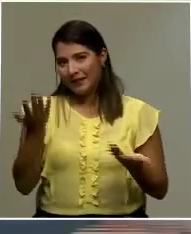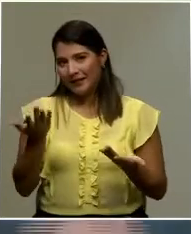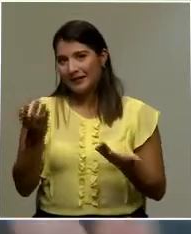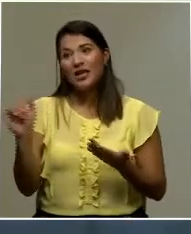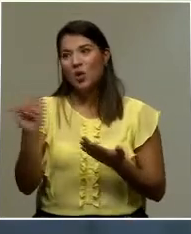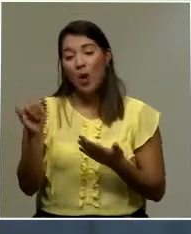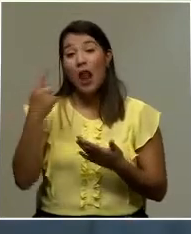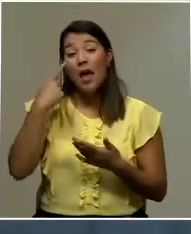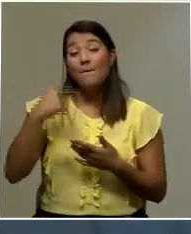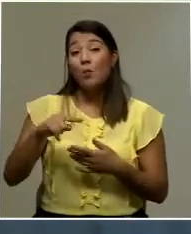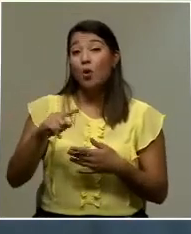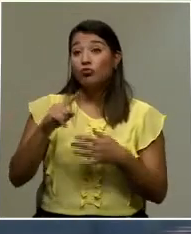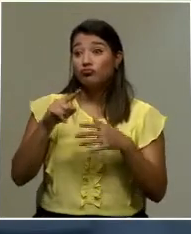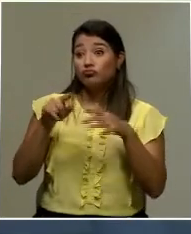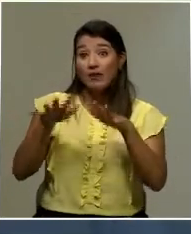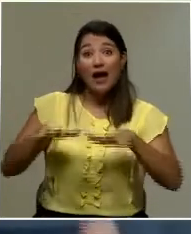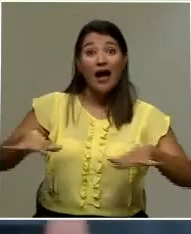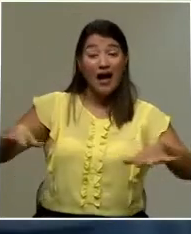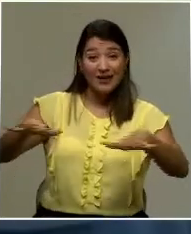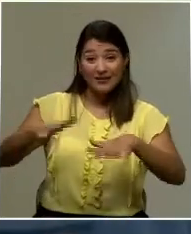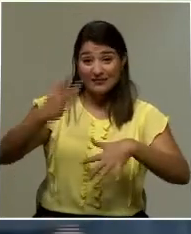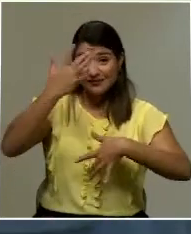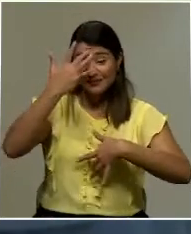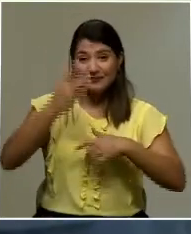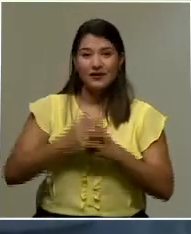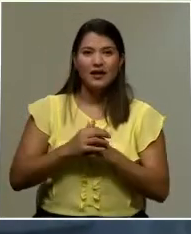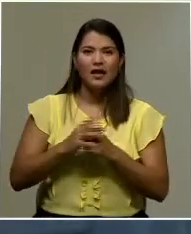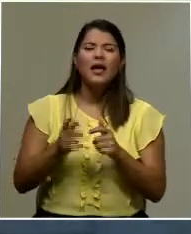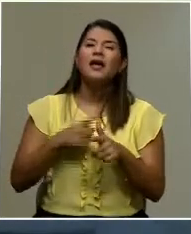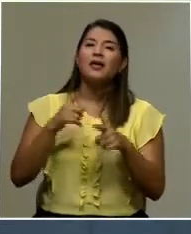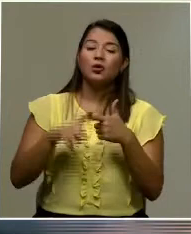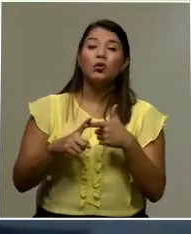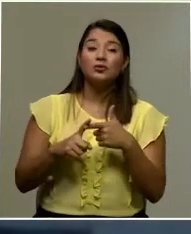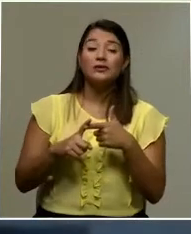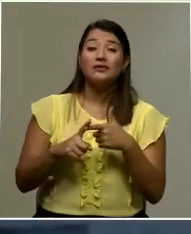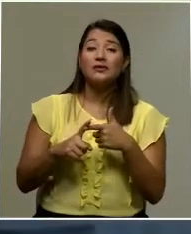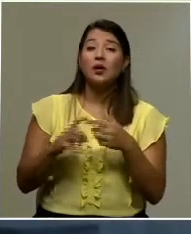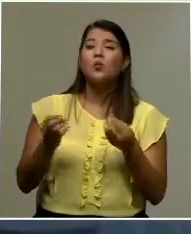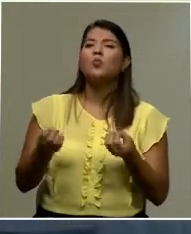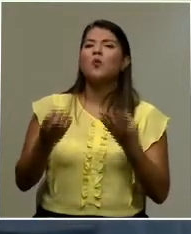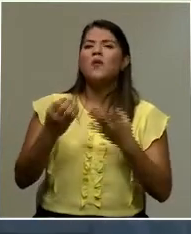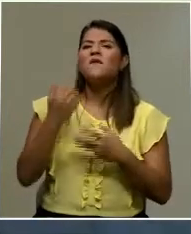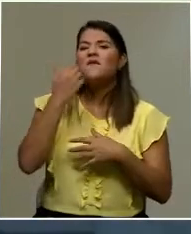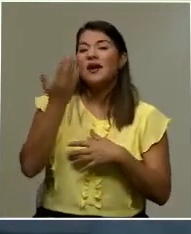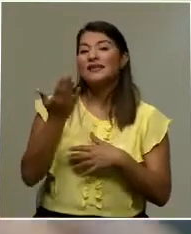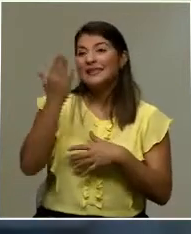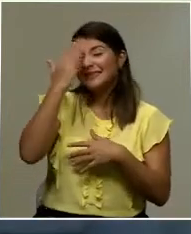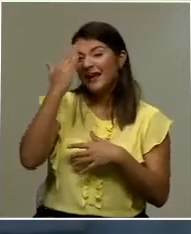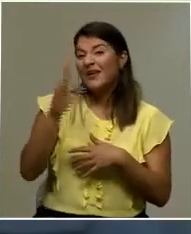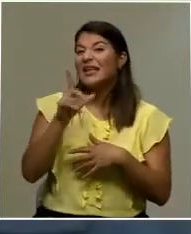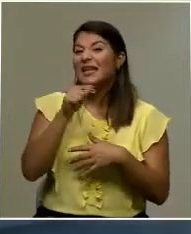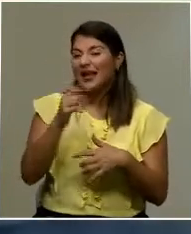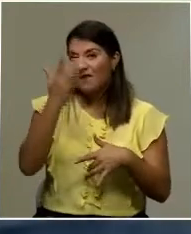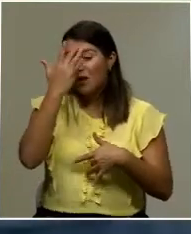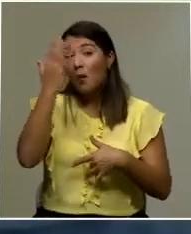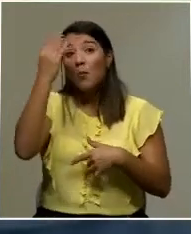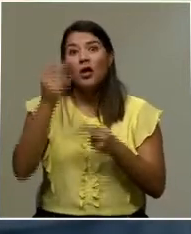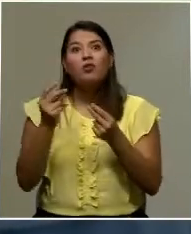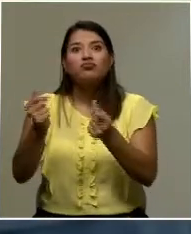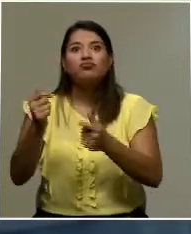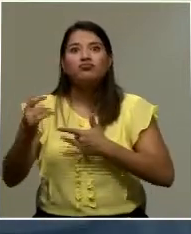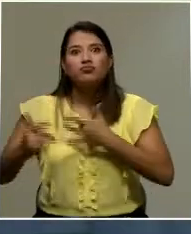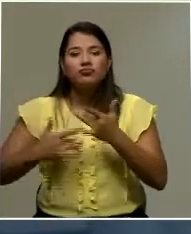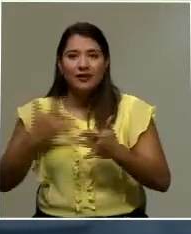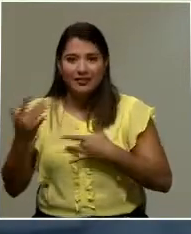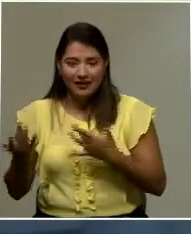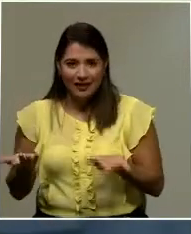estaban fatal en el hospital. Entonces era muy fácil saber quiénes eran y era muy fácil aislarlos. Sin embargo, aquí, y hubo 9.000